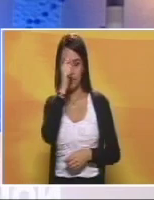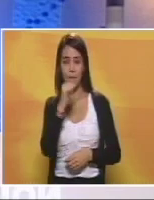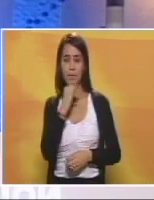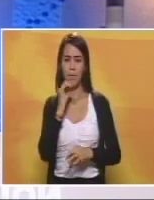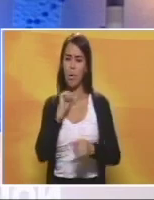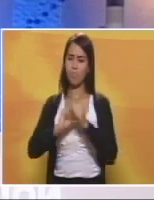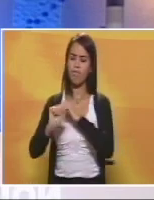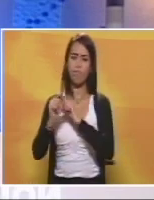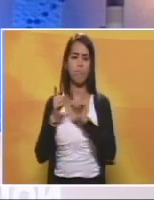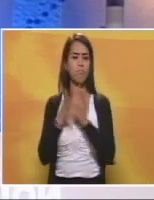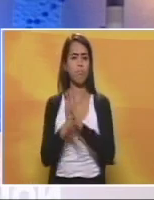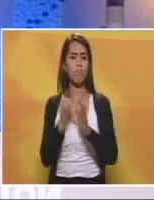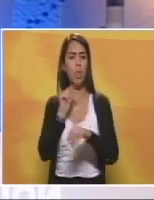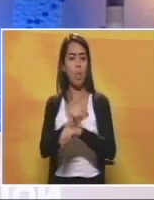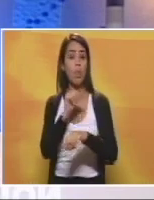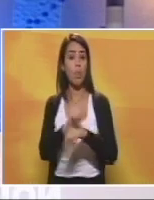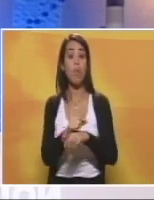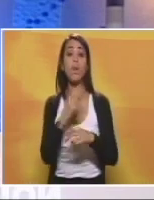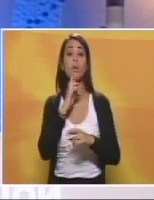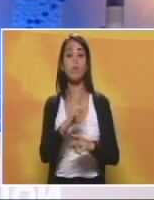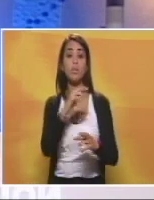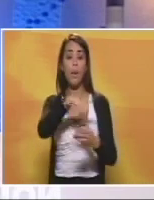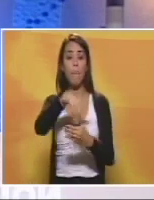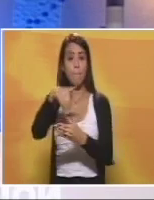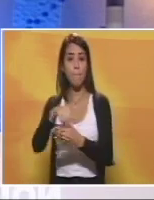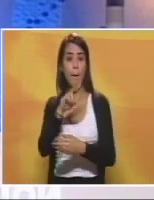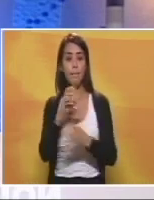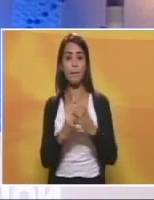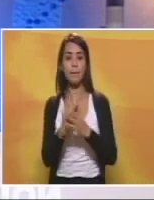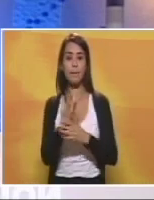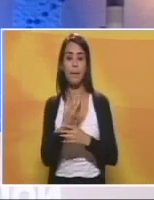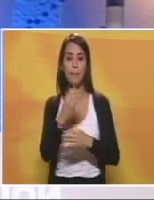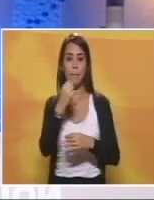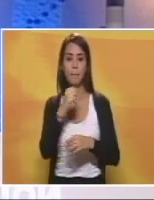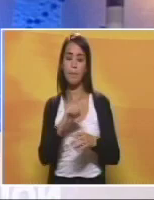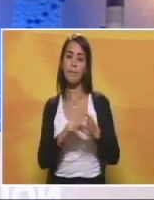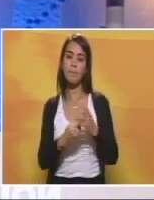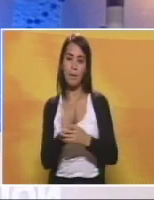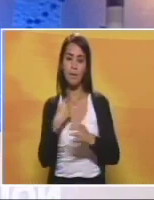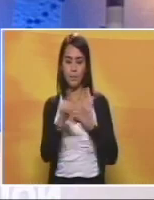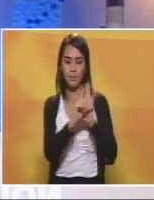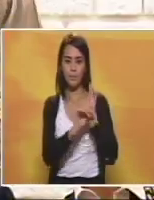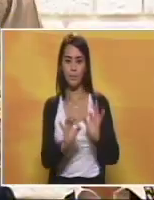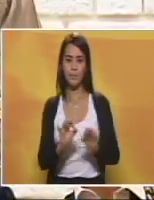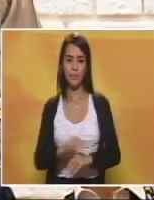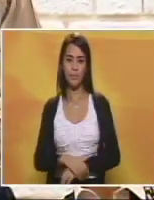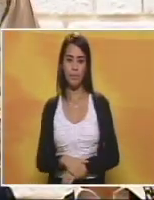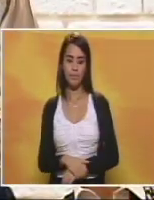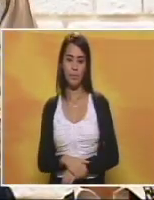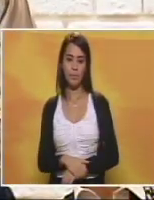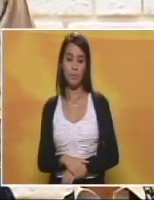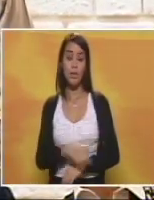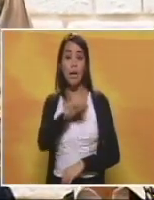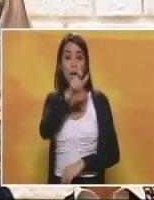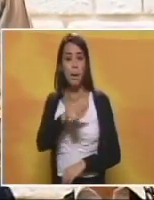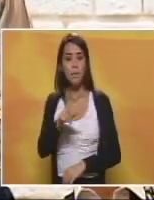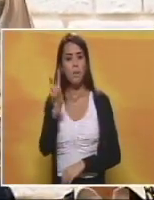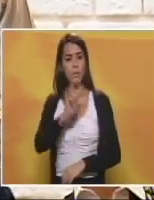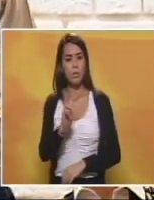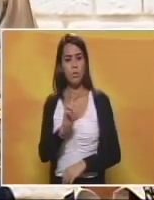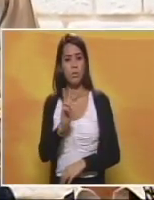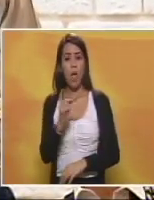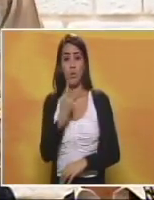reclamarán los resultados de las elecciones del 20 de mayo ante instancias legales los venezolanos no podemos simplemente